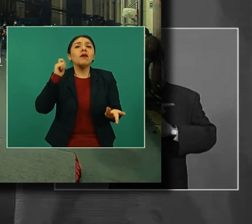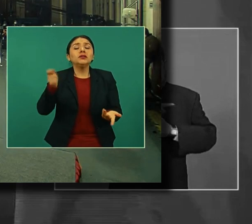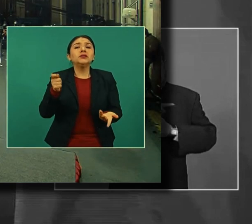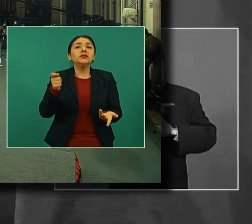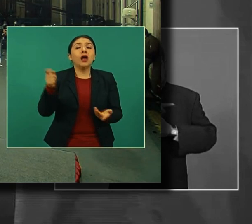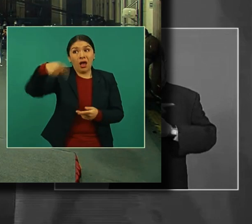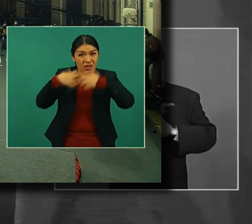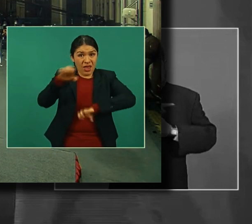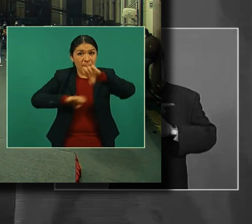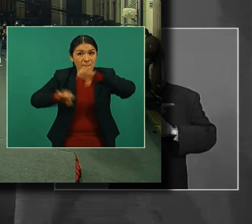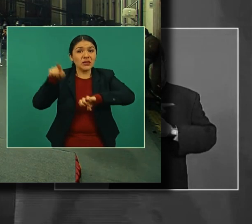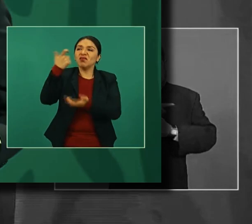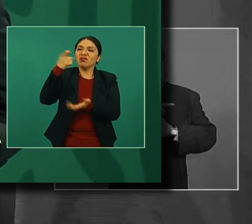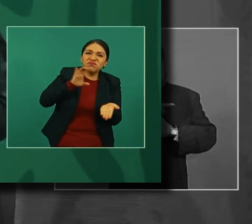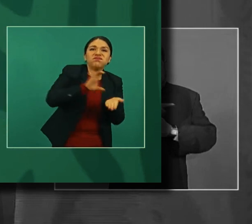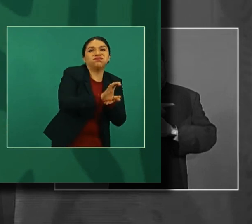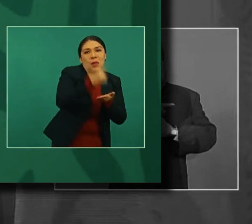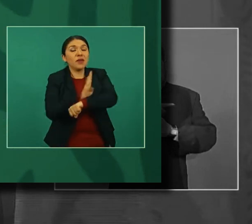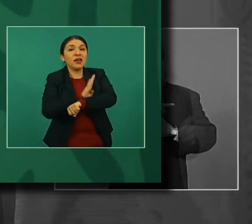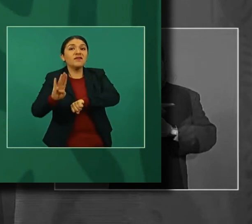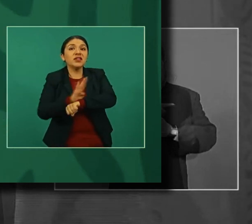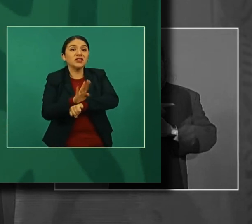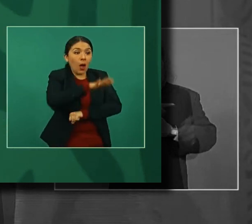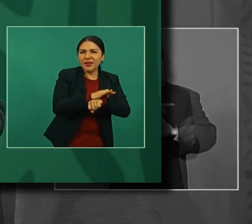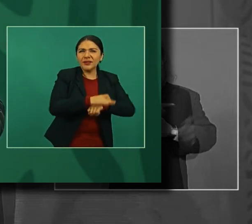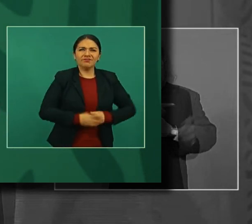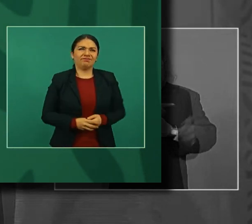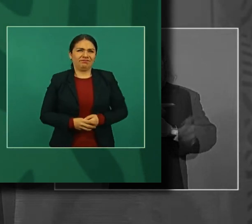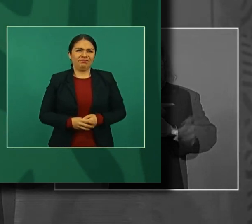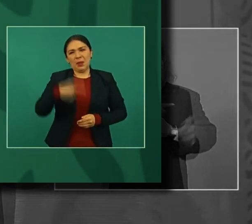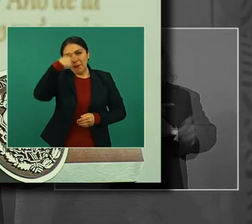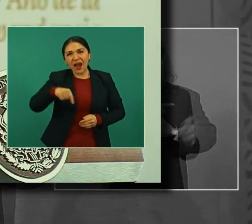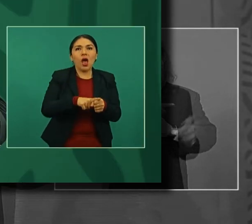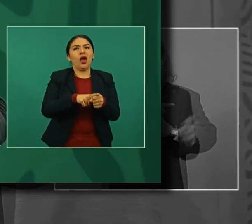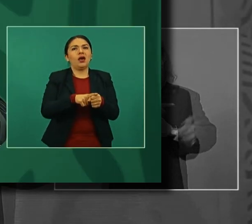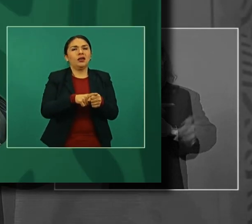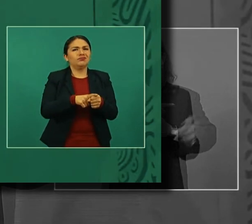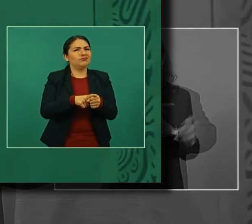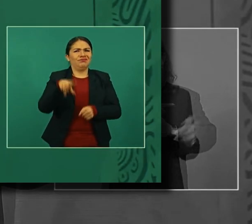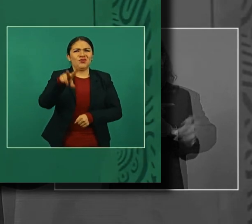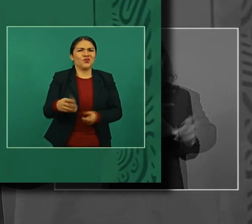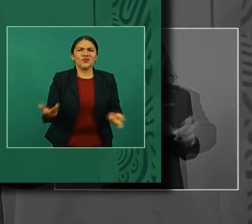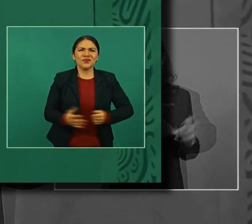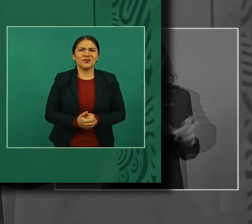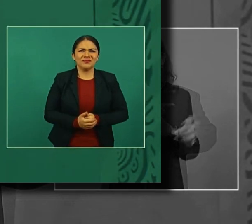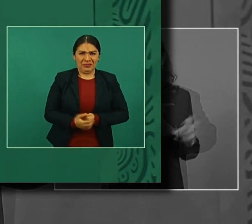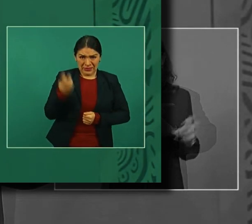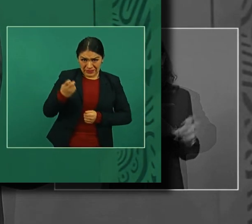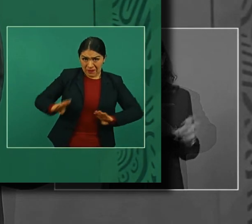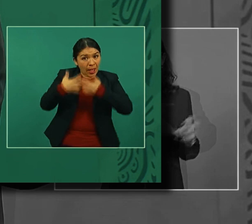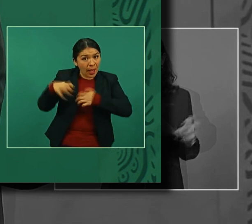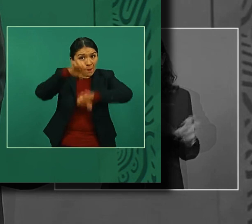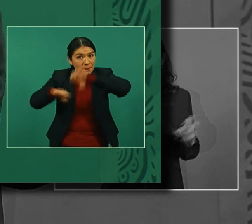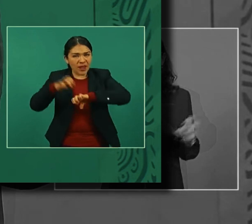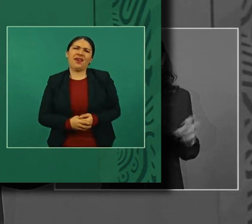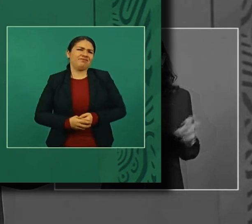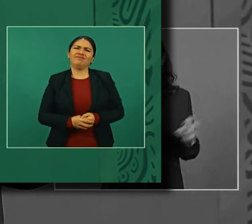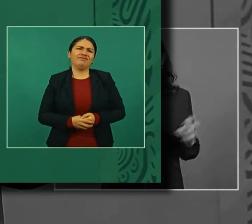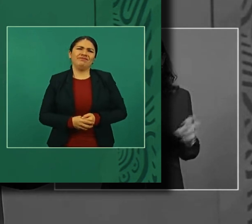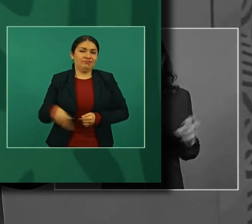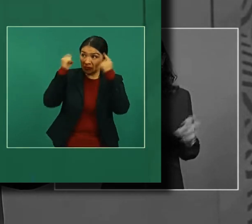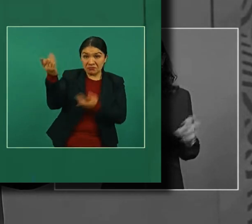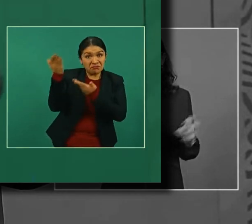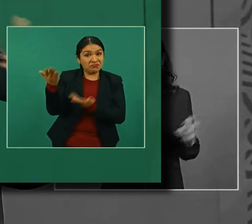que ellos van a invertir en beneficio de la gente, en obras sociales? No, esa no es la función de las empresas. La función de